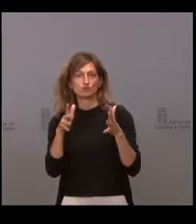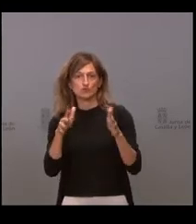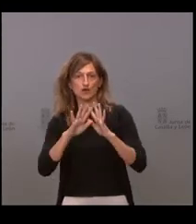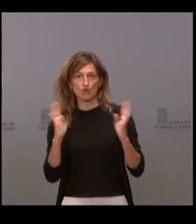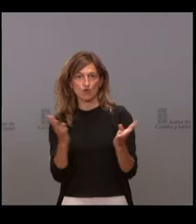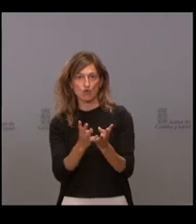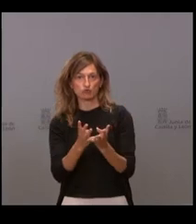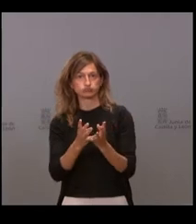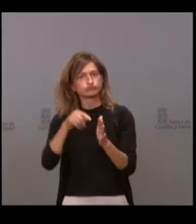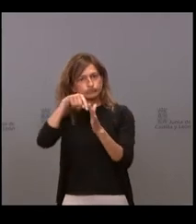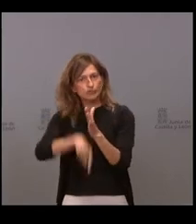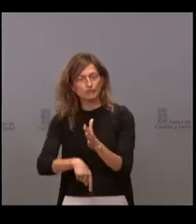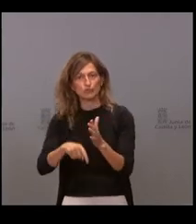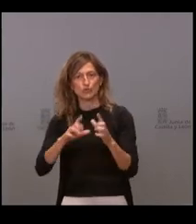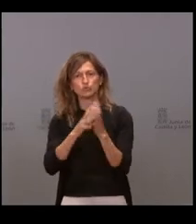Gracias.